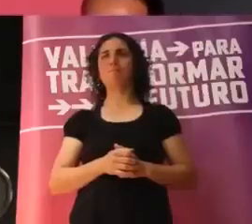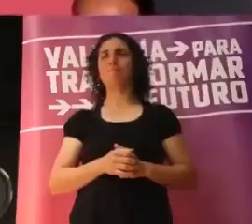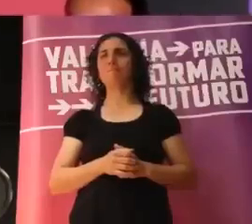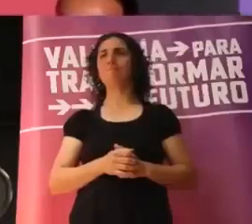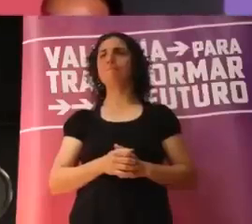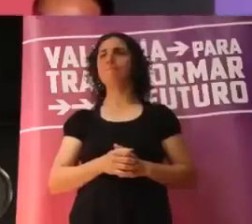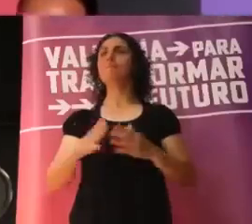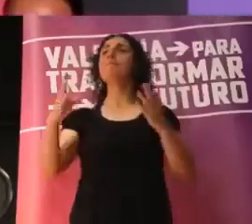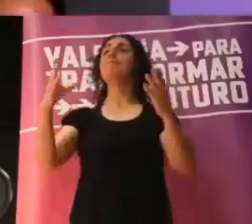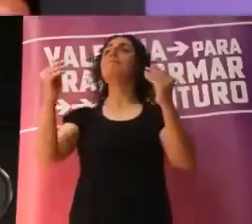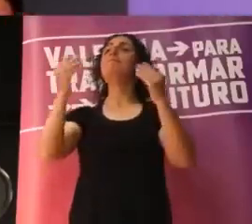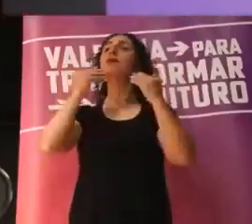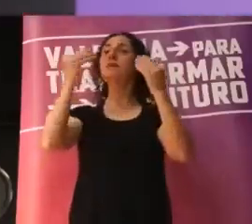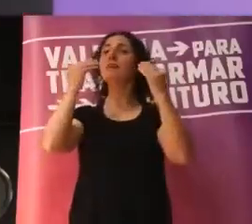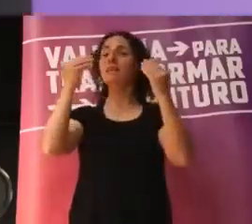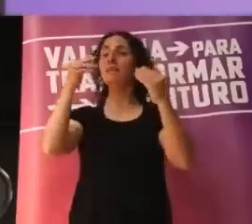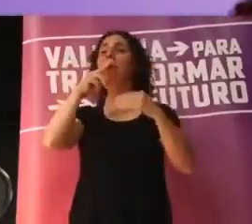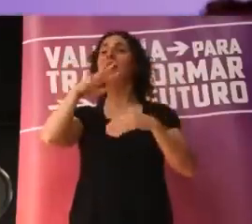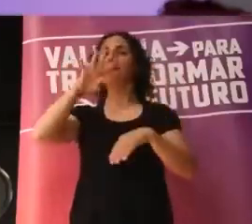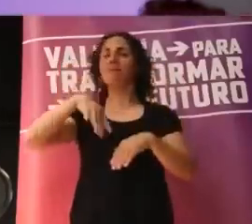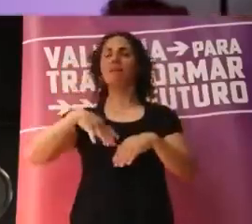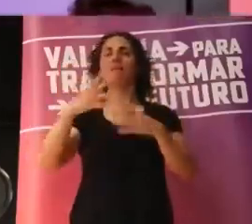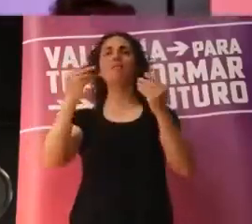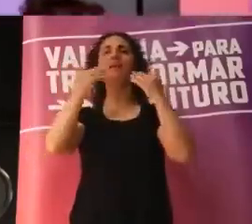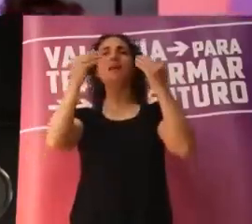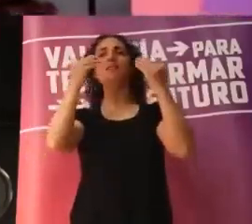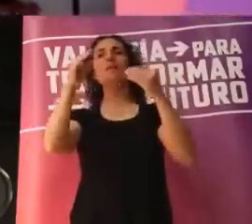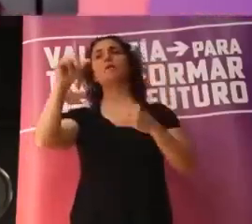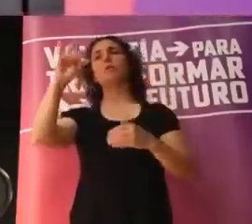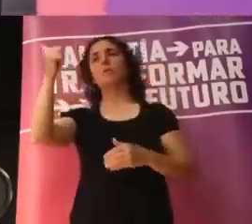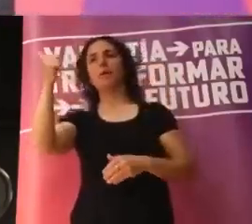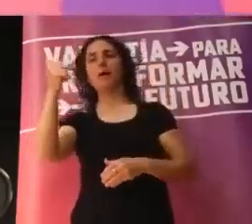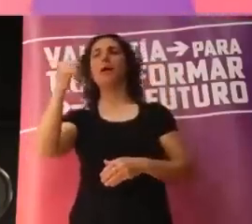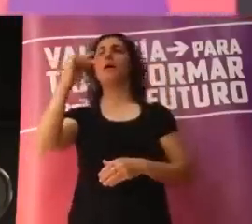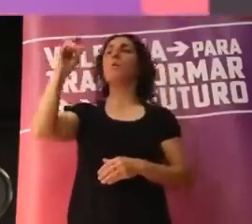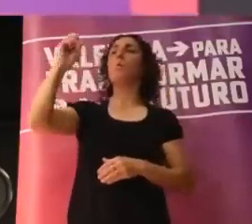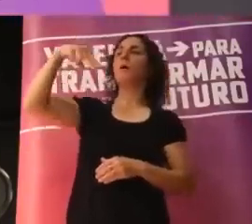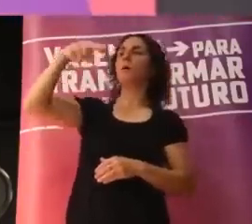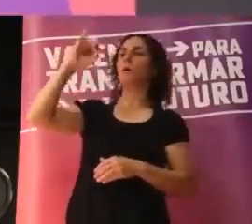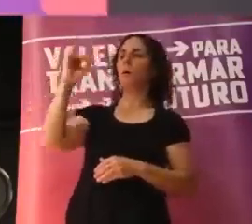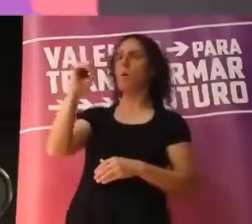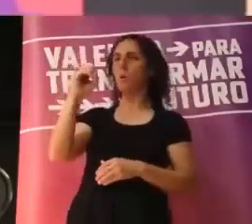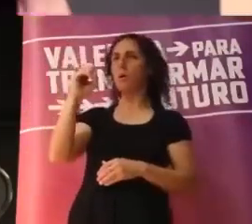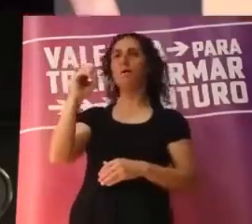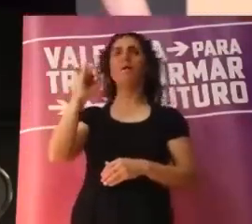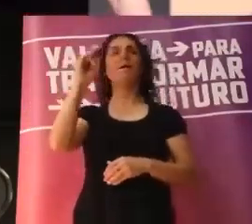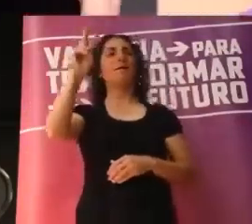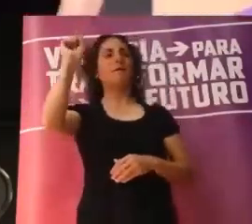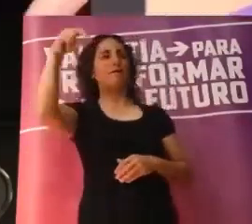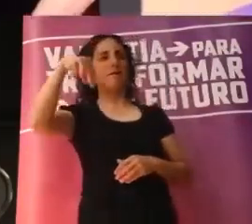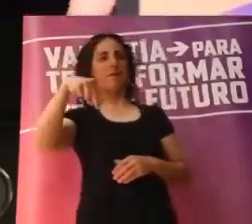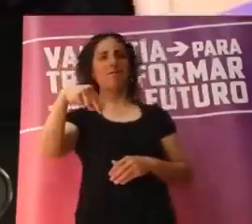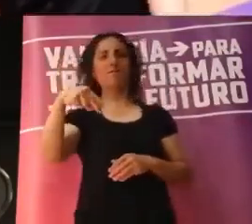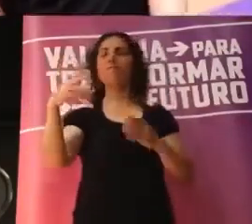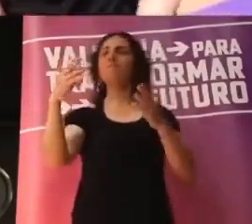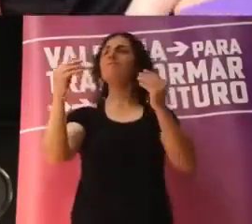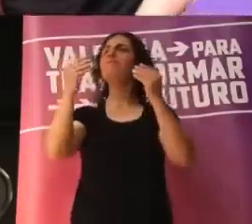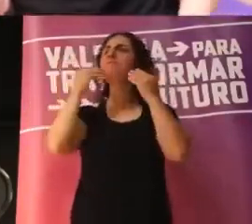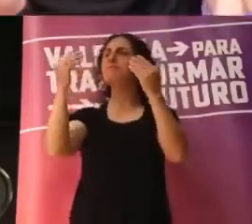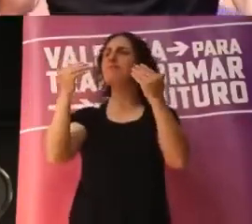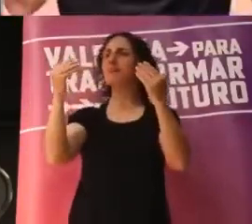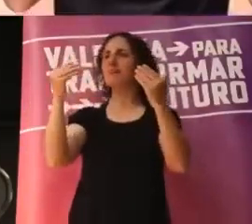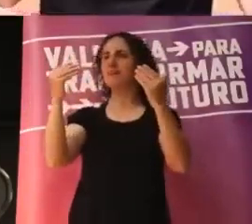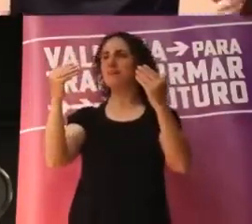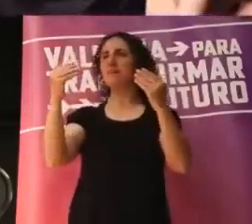Muchas gracias Lucía Montes de Asís Juanjo Muchas gracias Iván Muchas gracias